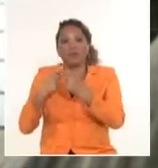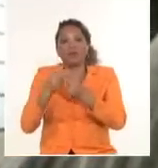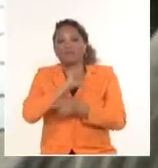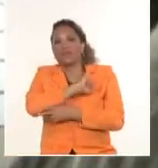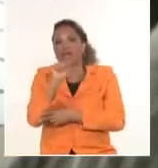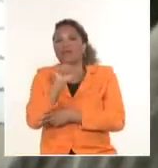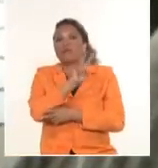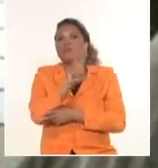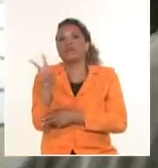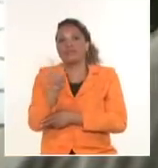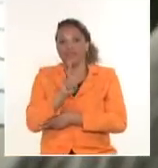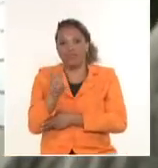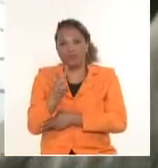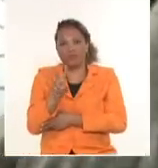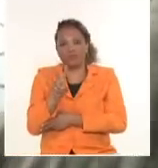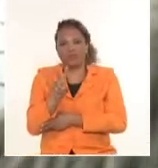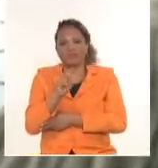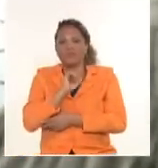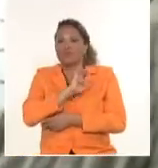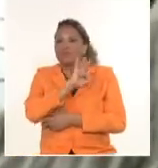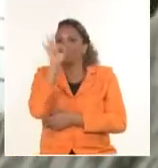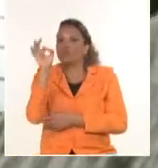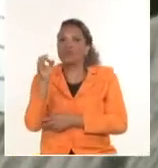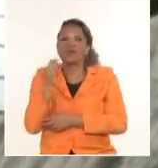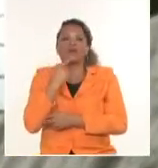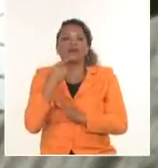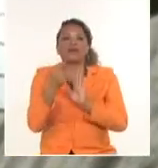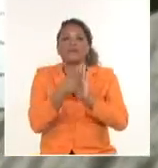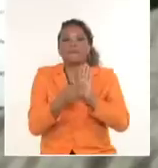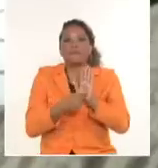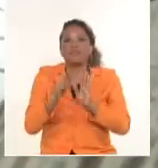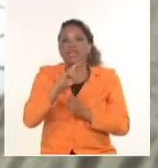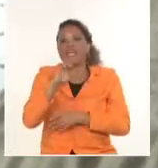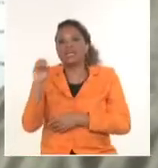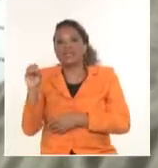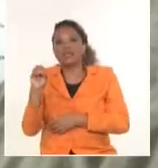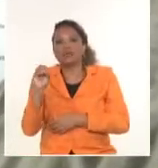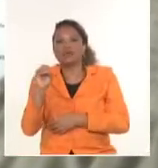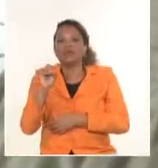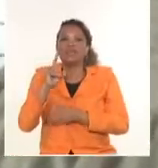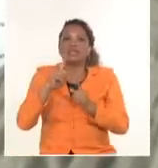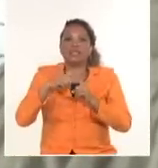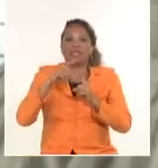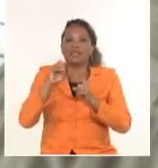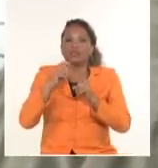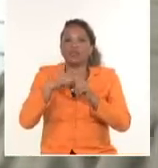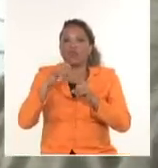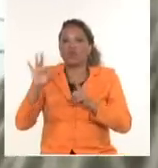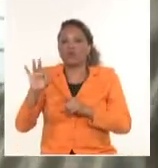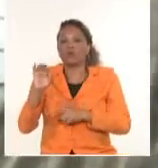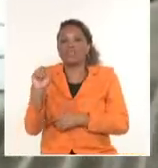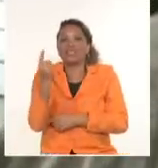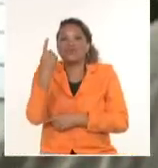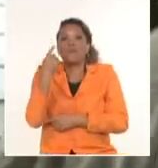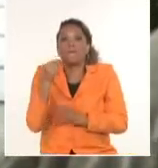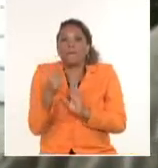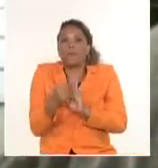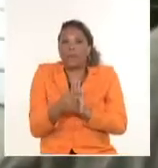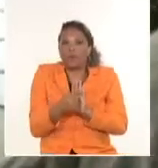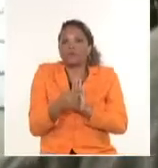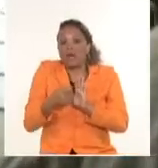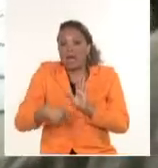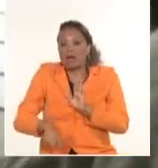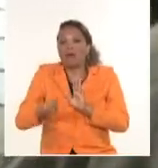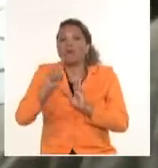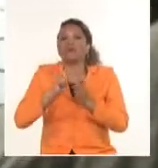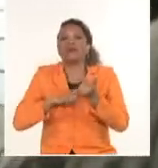punto, ni en Río, ni tampoco en Tokio, pero tampoco en Londres. Y vienen a marcarle un punto entonces aquí en París.